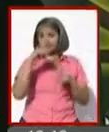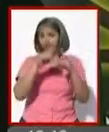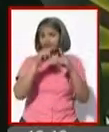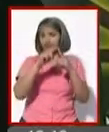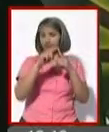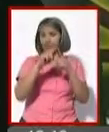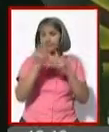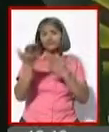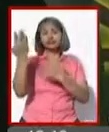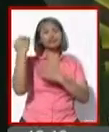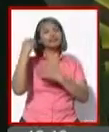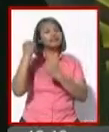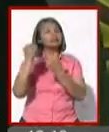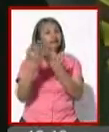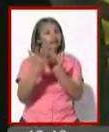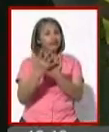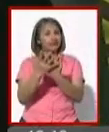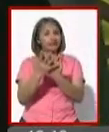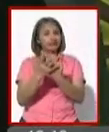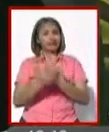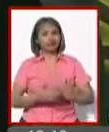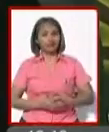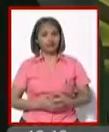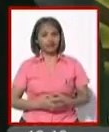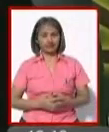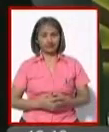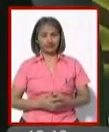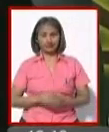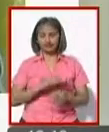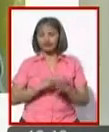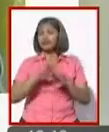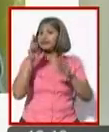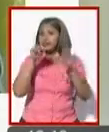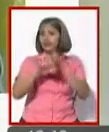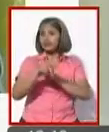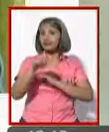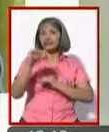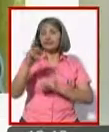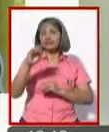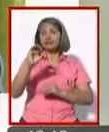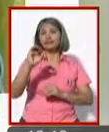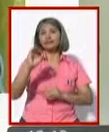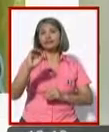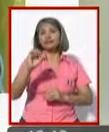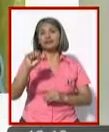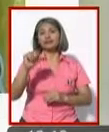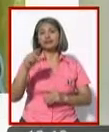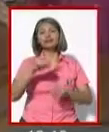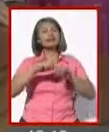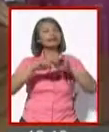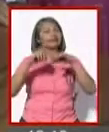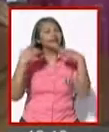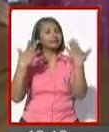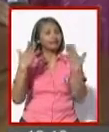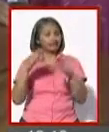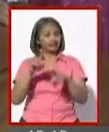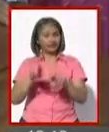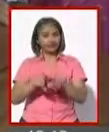ex recluso de la cárcel, terminó con la vida de Rosario Hervas. Pero además, nosotros hemos